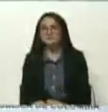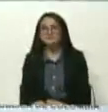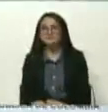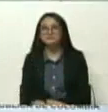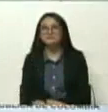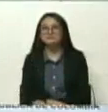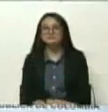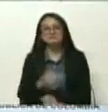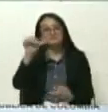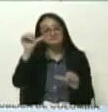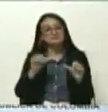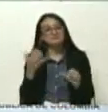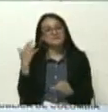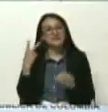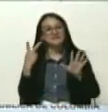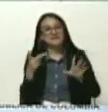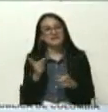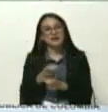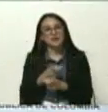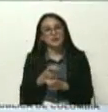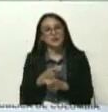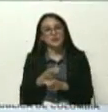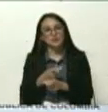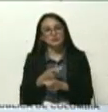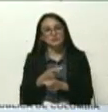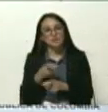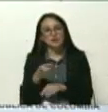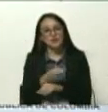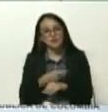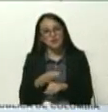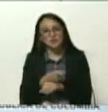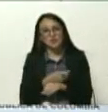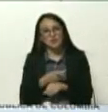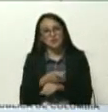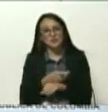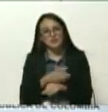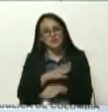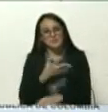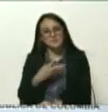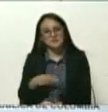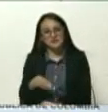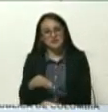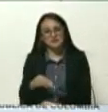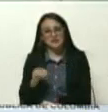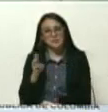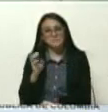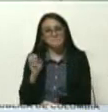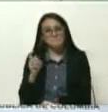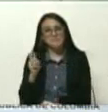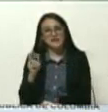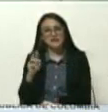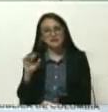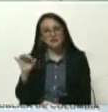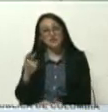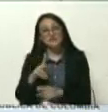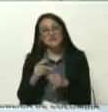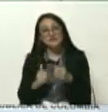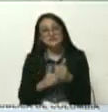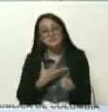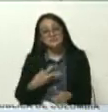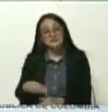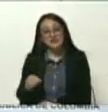desde el 7 de agosto, cuando este gobierno del presidente Petro y la vicepresidenta Francia